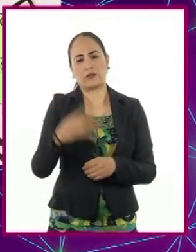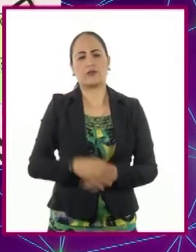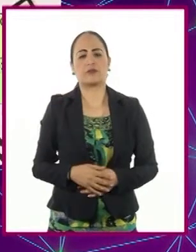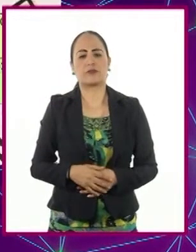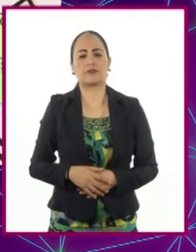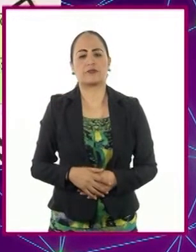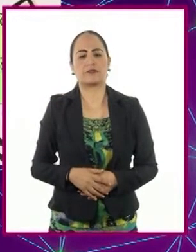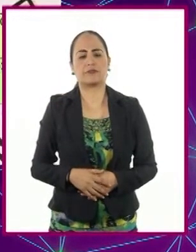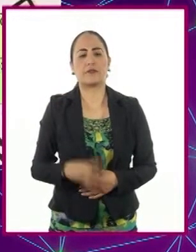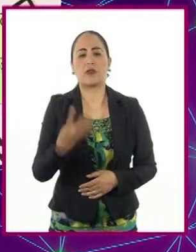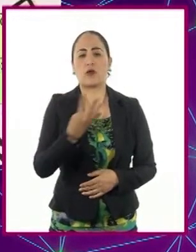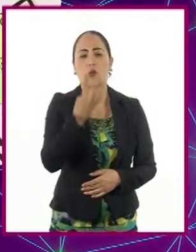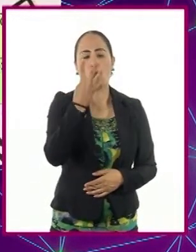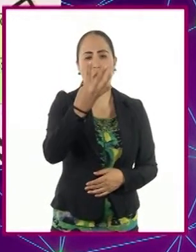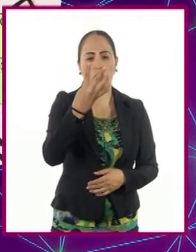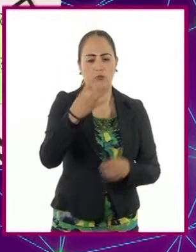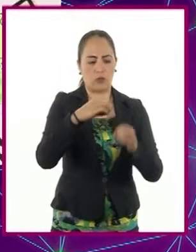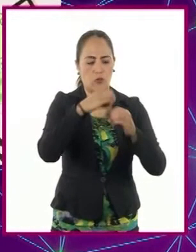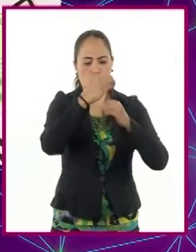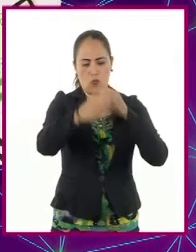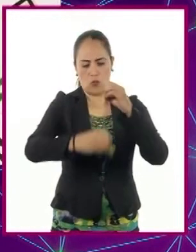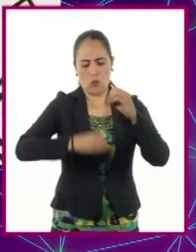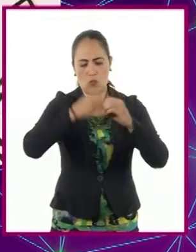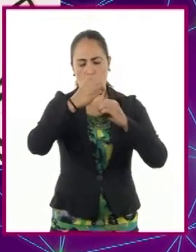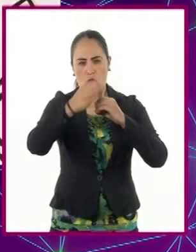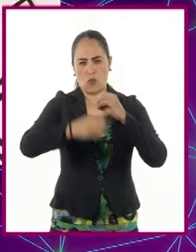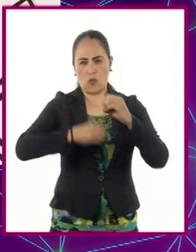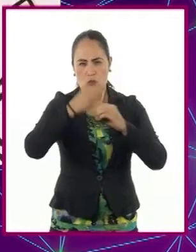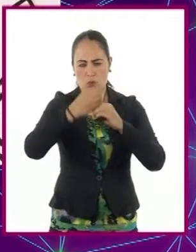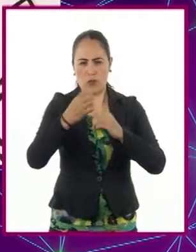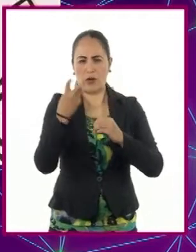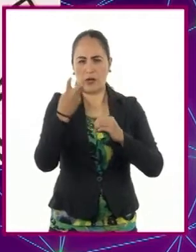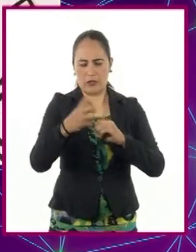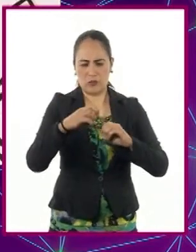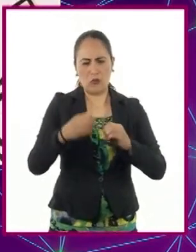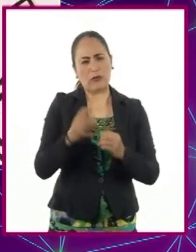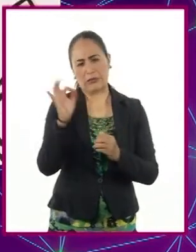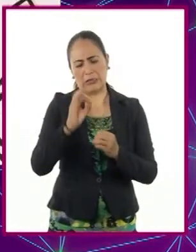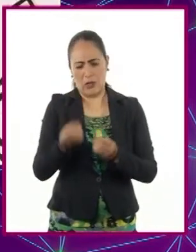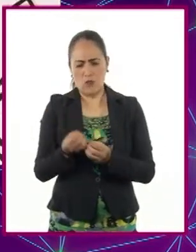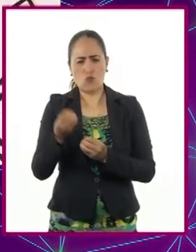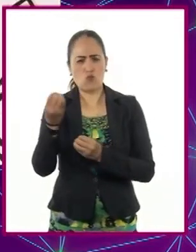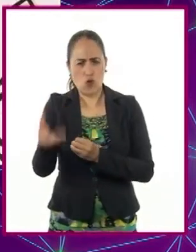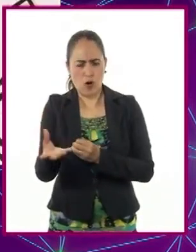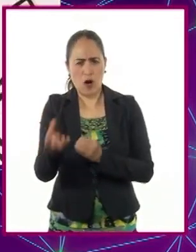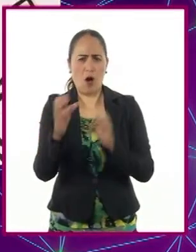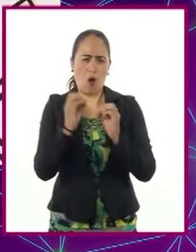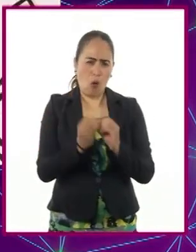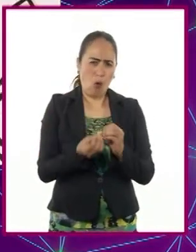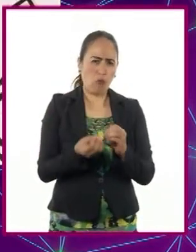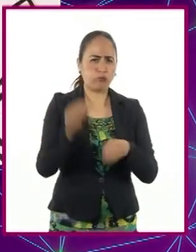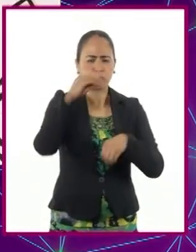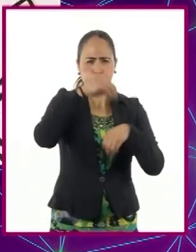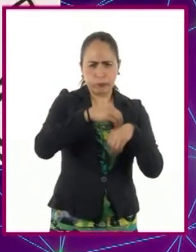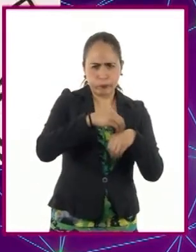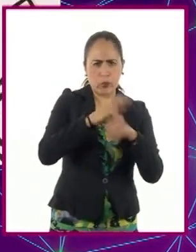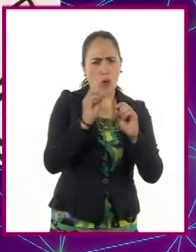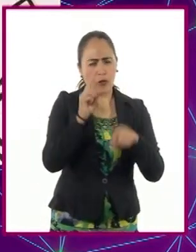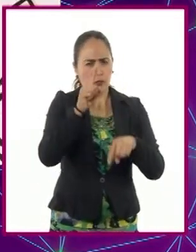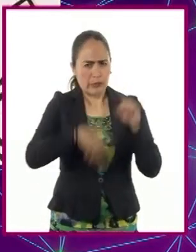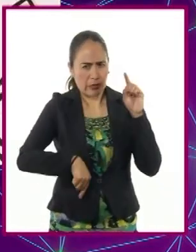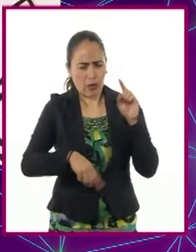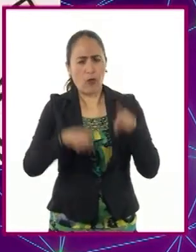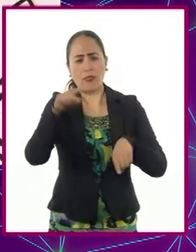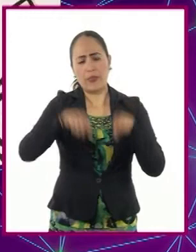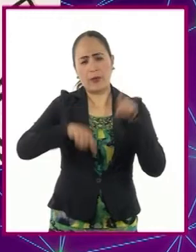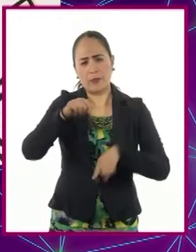que tiene 4 electrones de valencia. Estos pueden compartirlos, perderlos o ganarlos, de acuerdo al elemento con el que